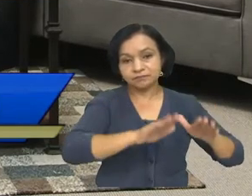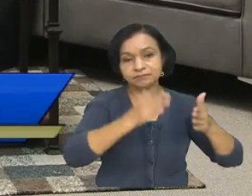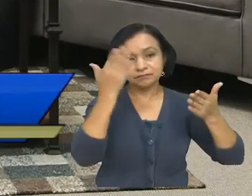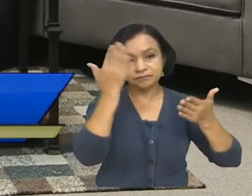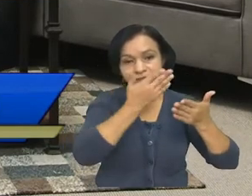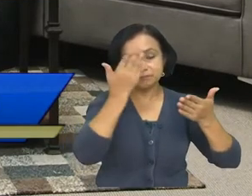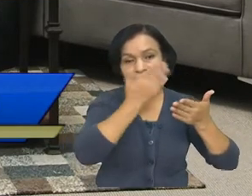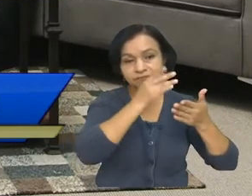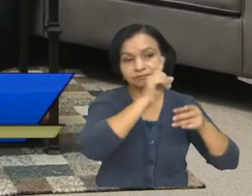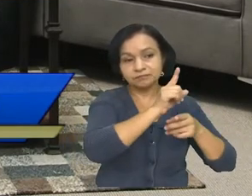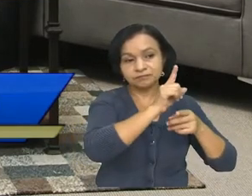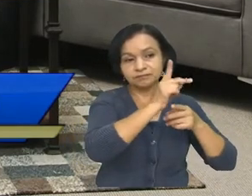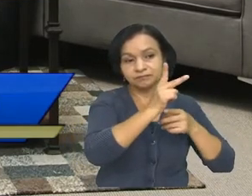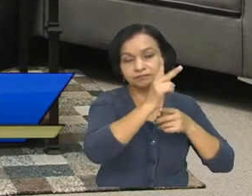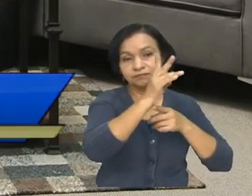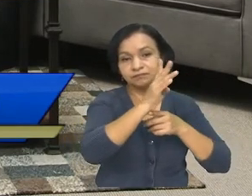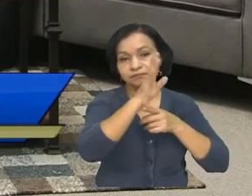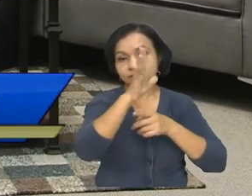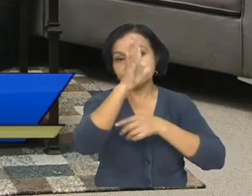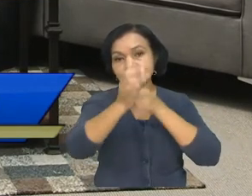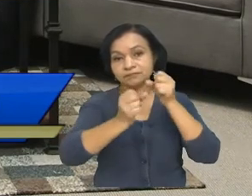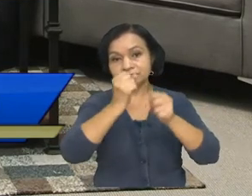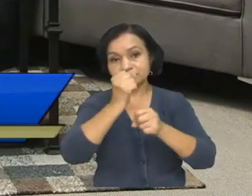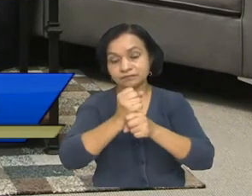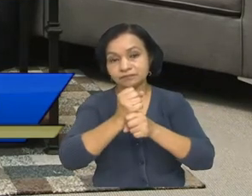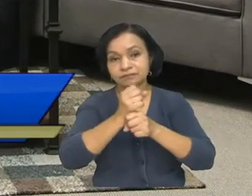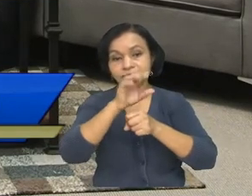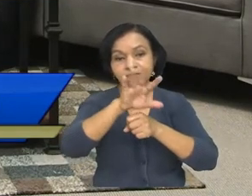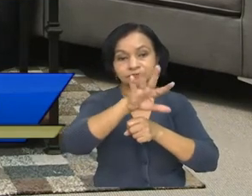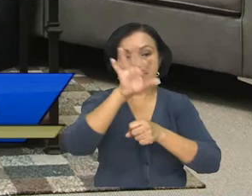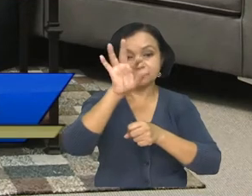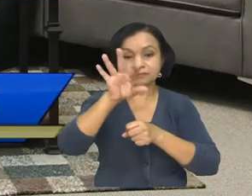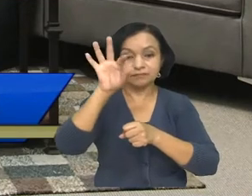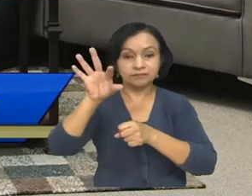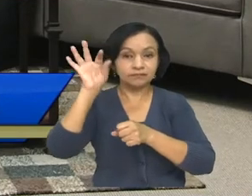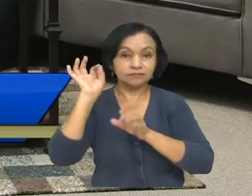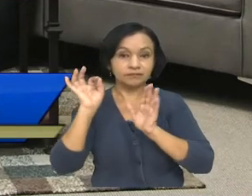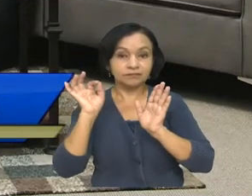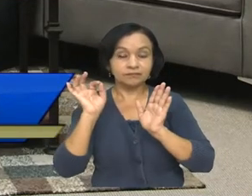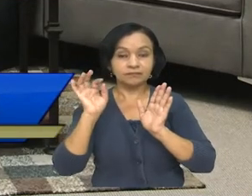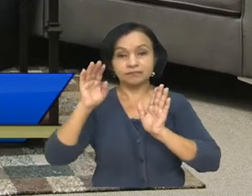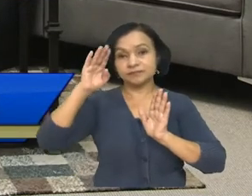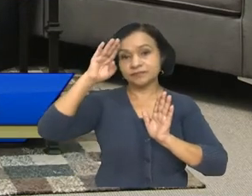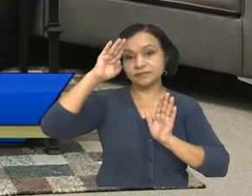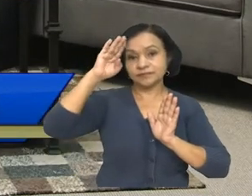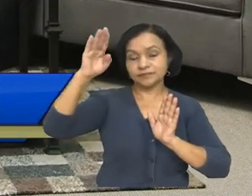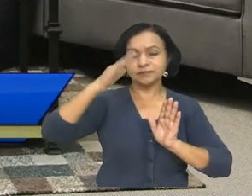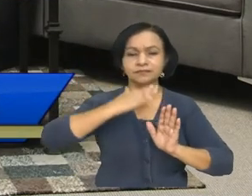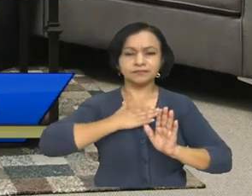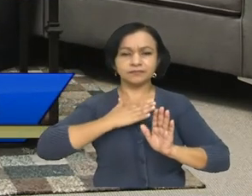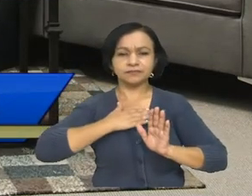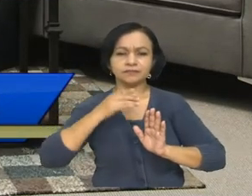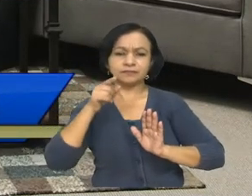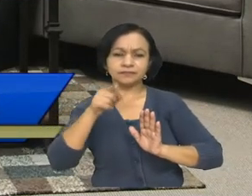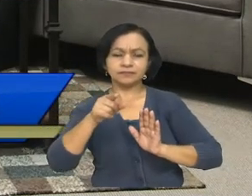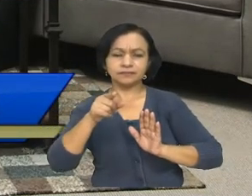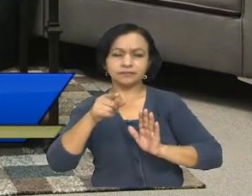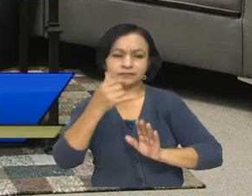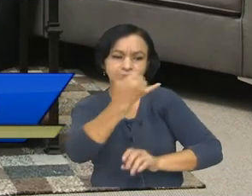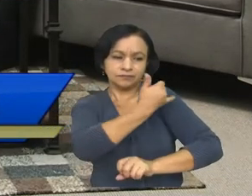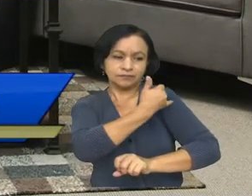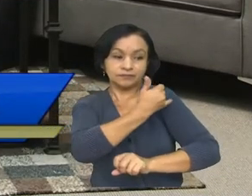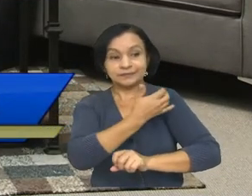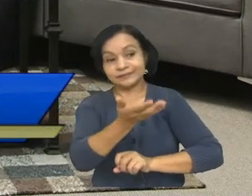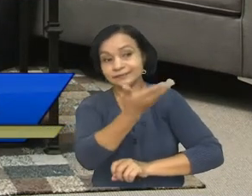se armó, digamos, como una selección, y un jefe mío me dice, vámonos al hospital